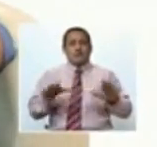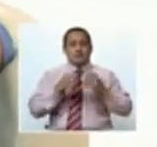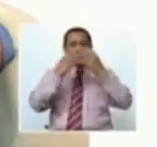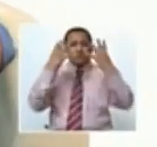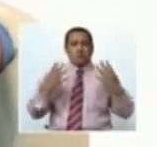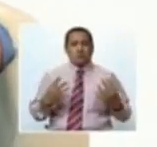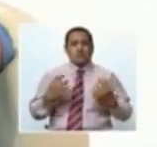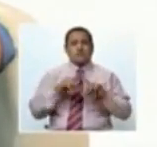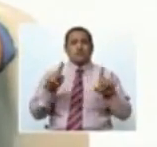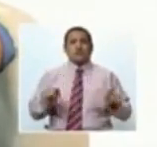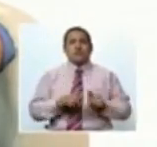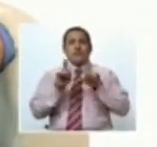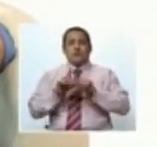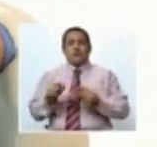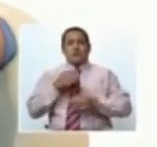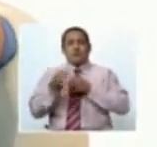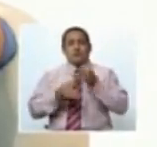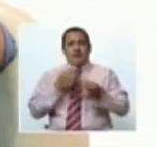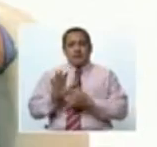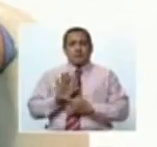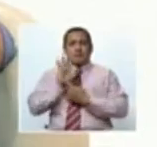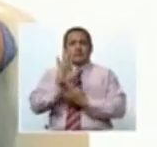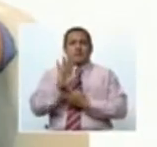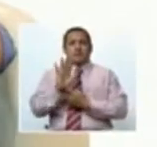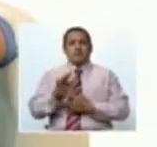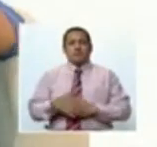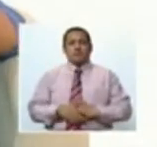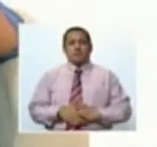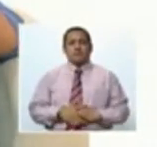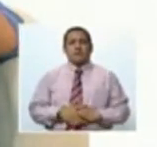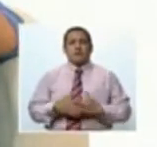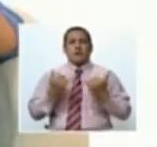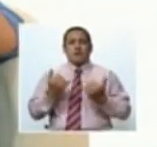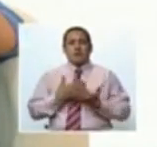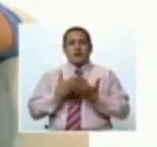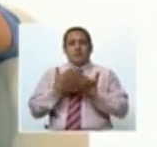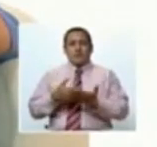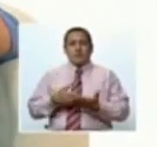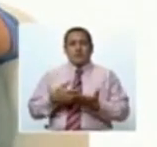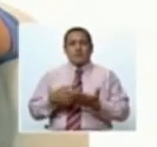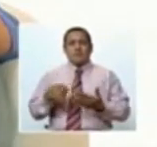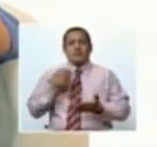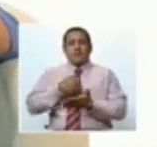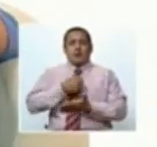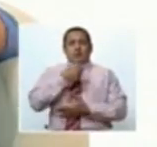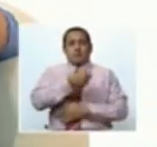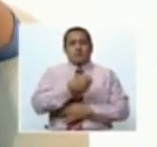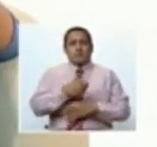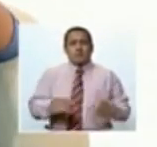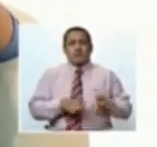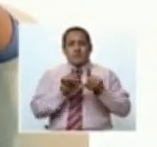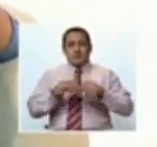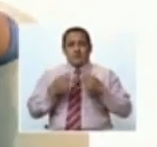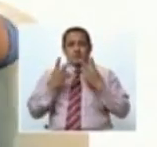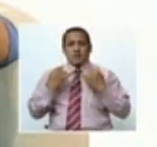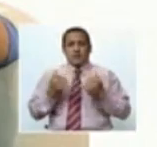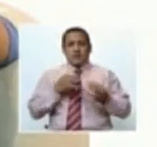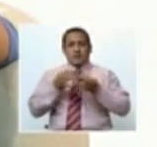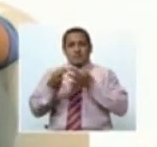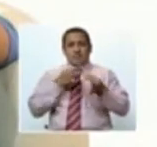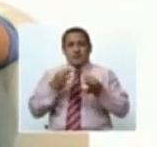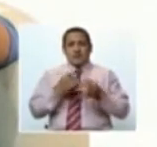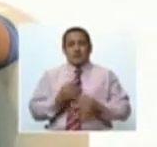disolviendo el vínculo matrimonial, sino adicionalmente estableciendo la indemnización. Entonces, obviamente,